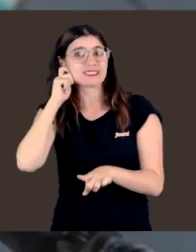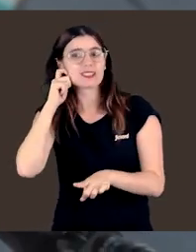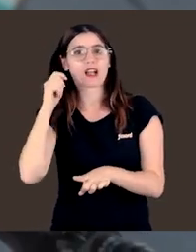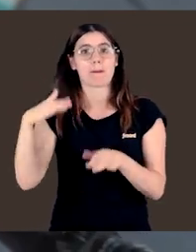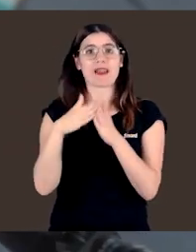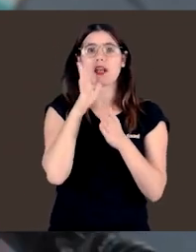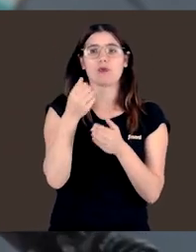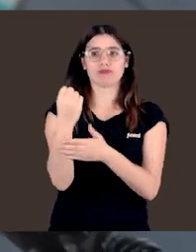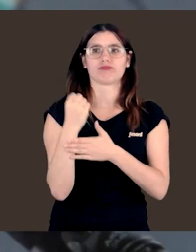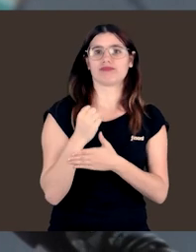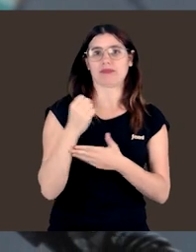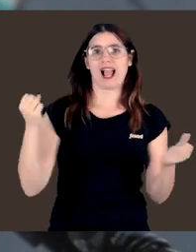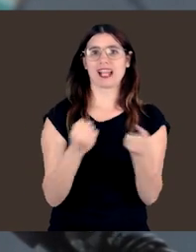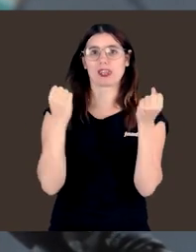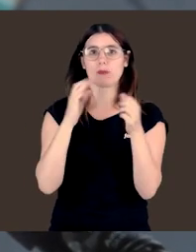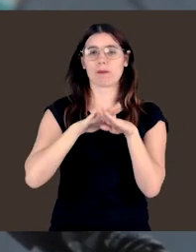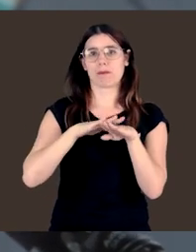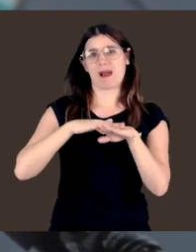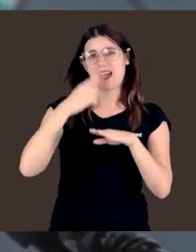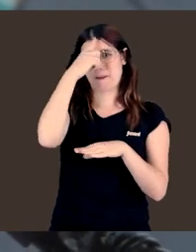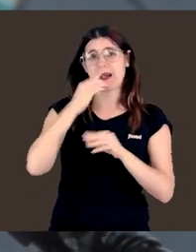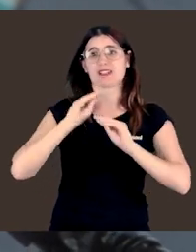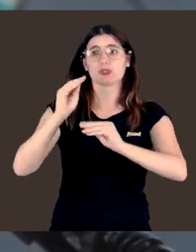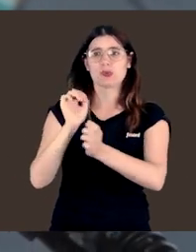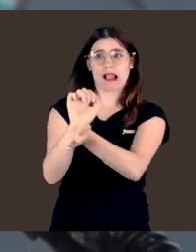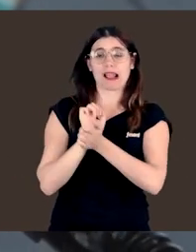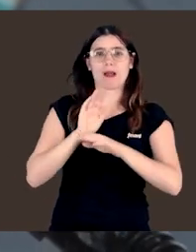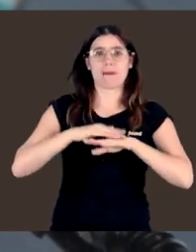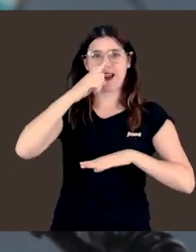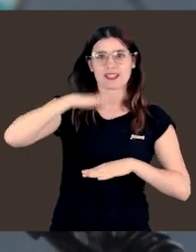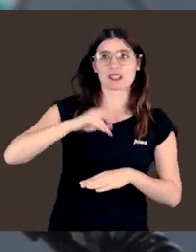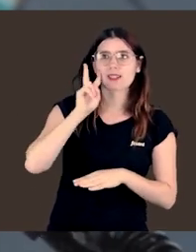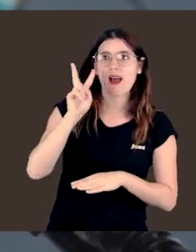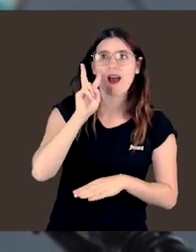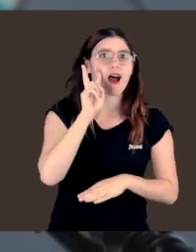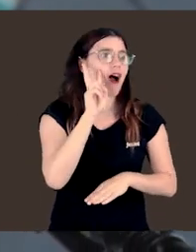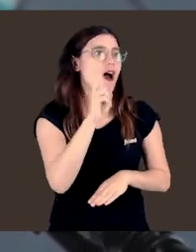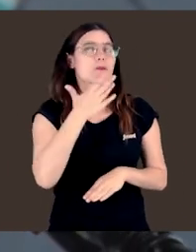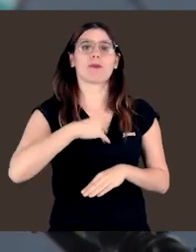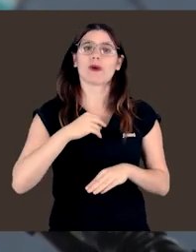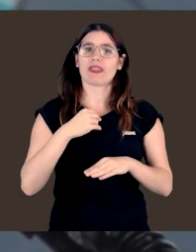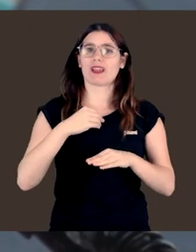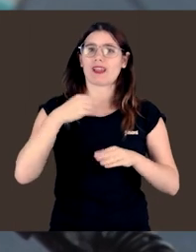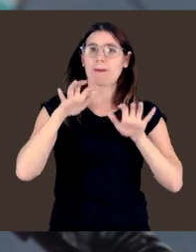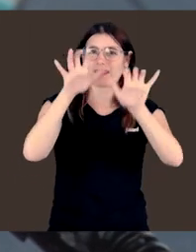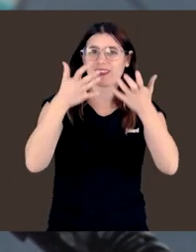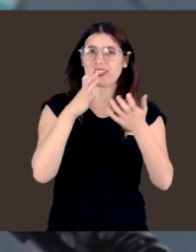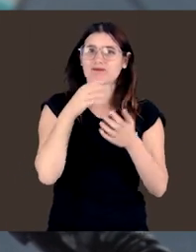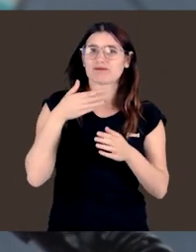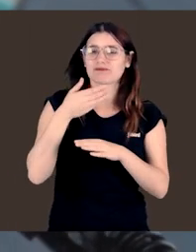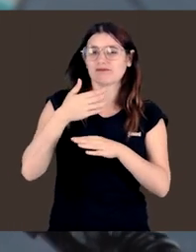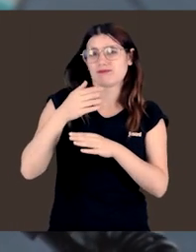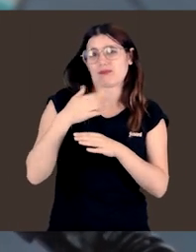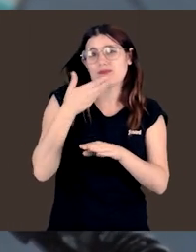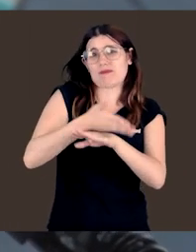María, que ayudan a través de esta acción, prestando su imagen para que las niñas y las jóvenes se las puedan encontrar día tras día aquí,